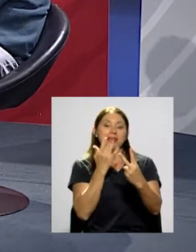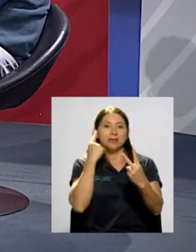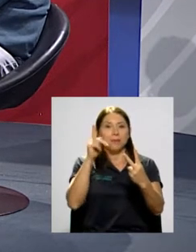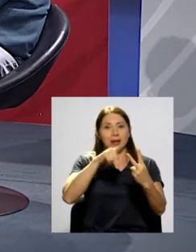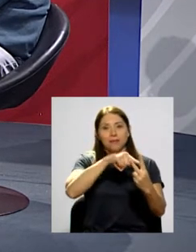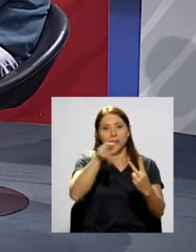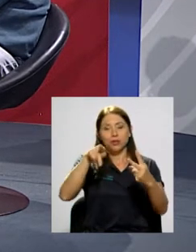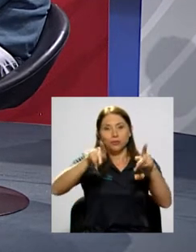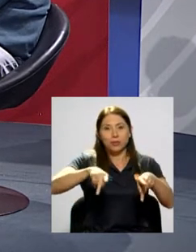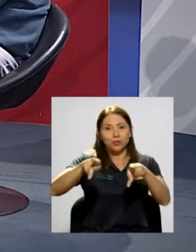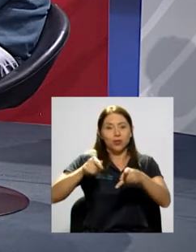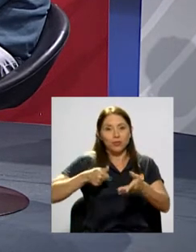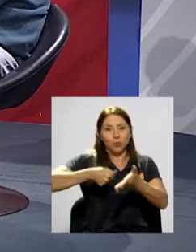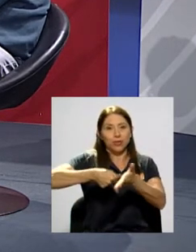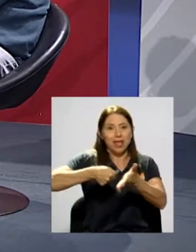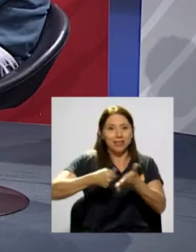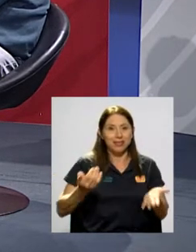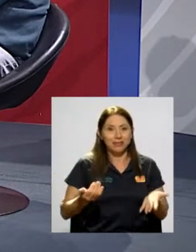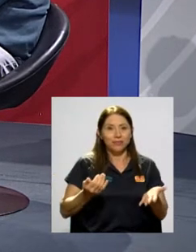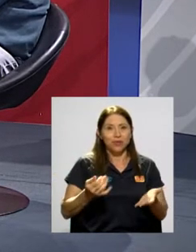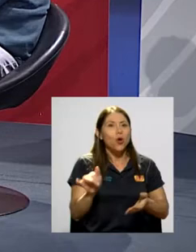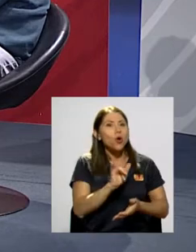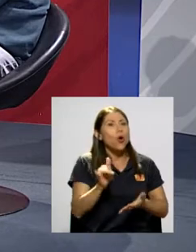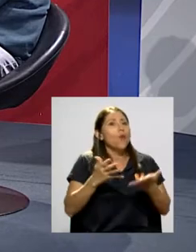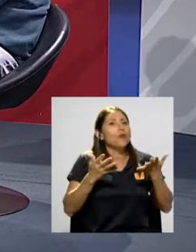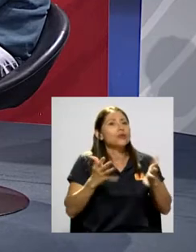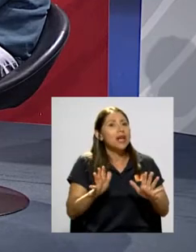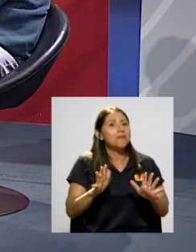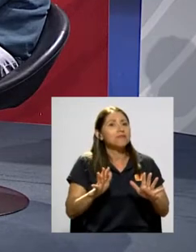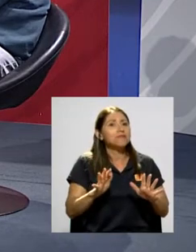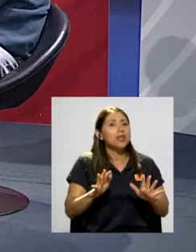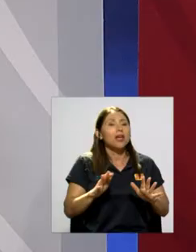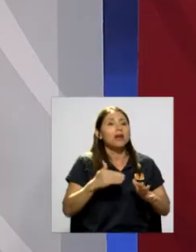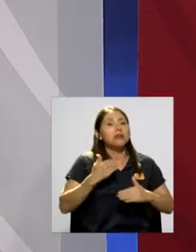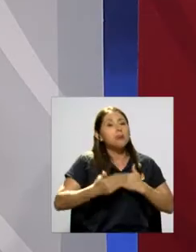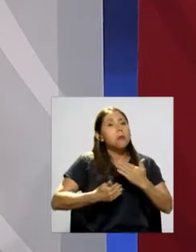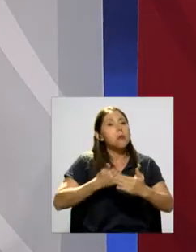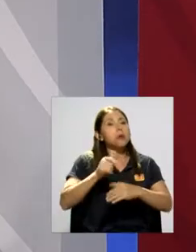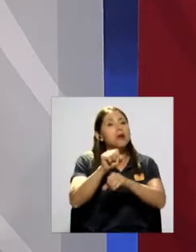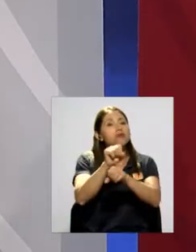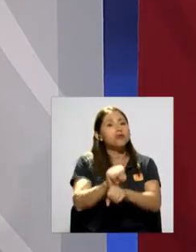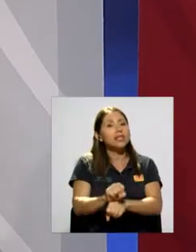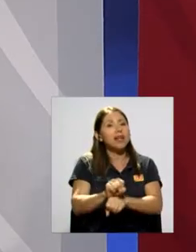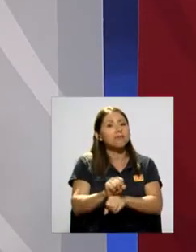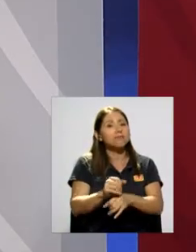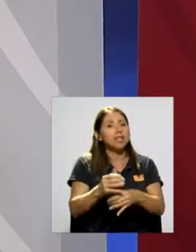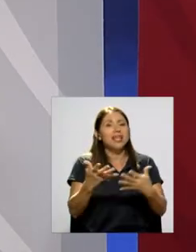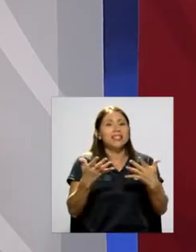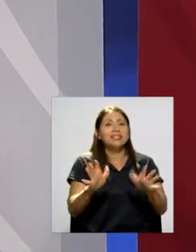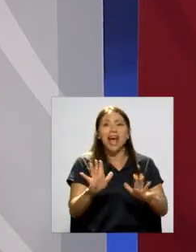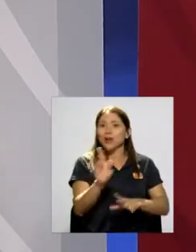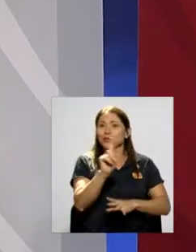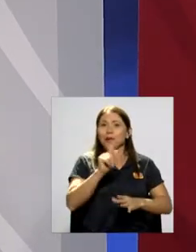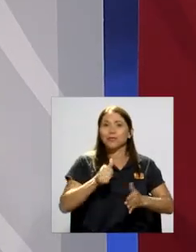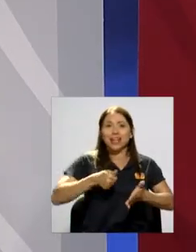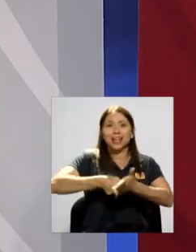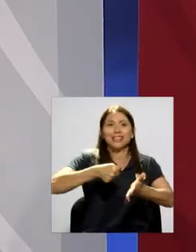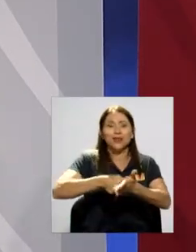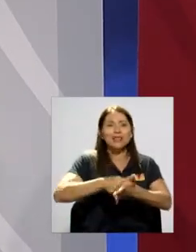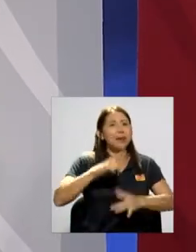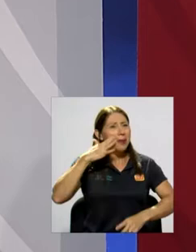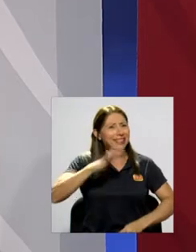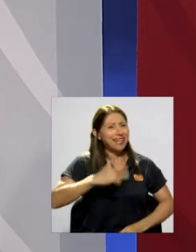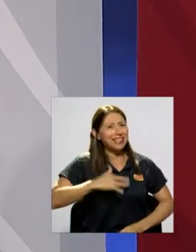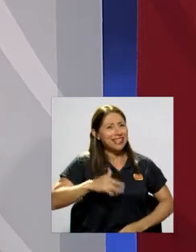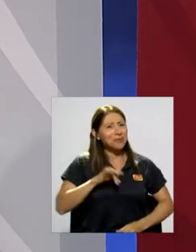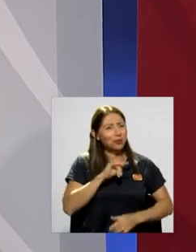vamos volviendo a una rutina, ¿verdad?, en la que ya no estamos en elecciones? Porque pareciera, o la sensación es de que esta campaña ha sido muy larga.